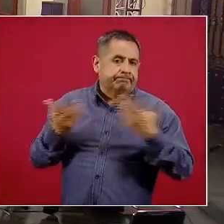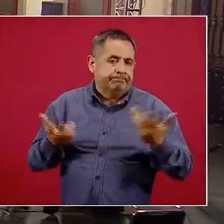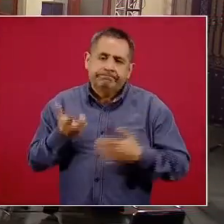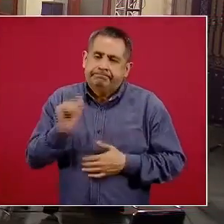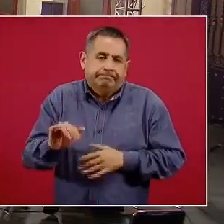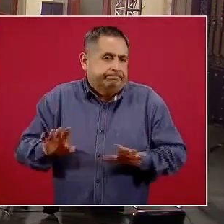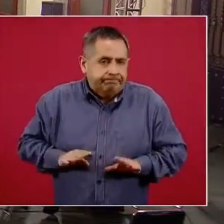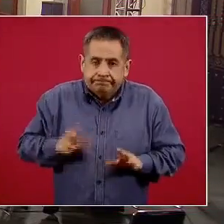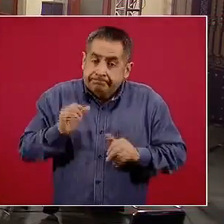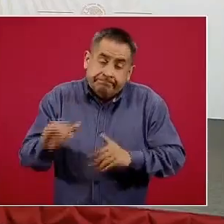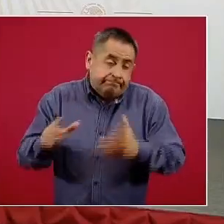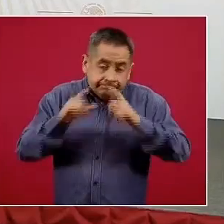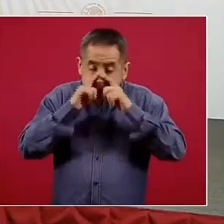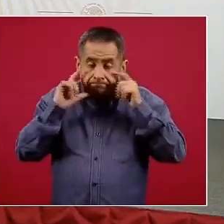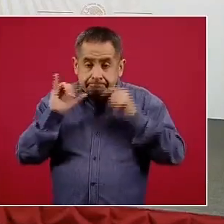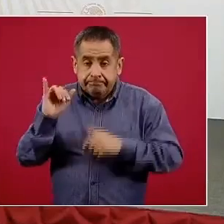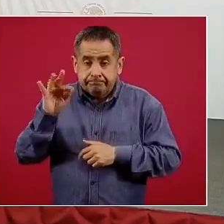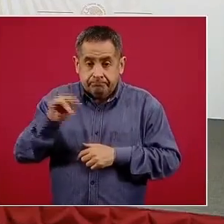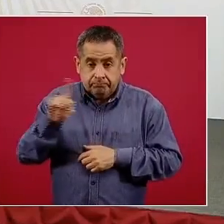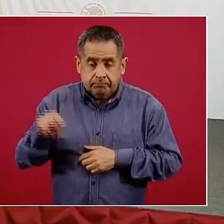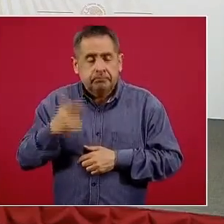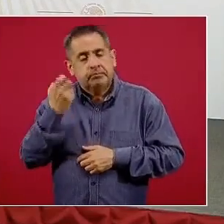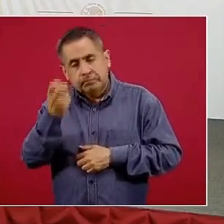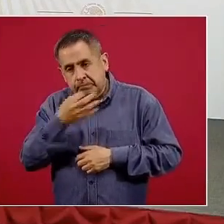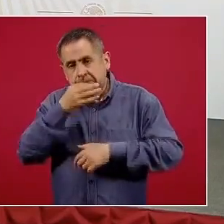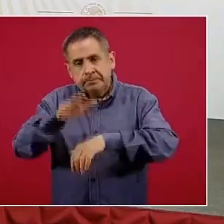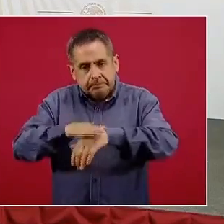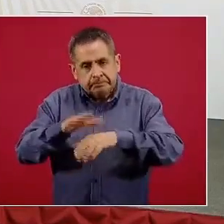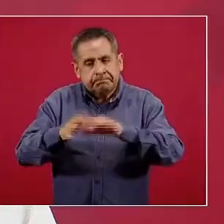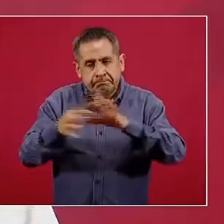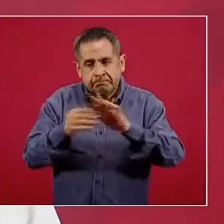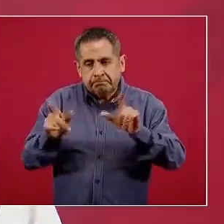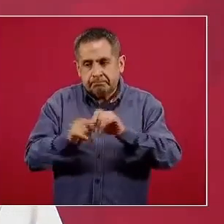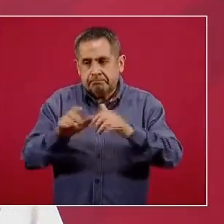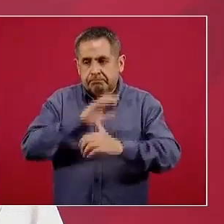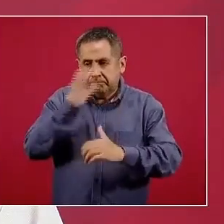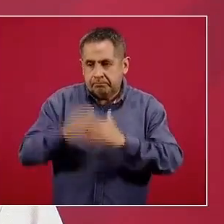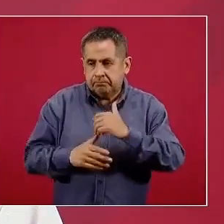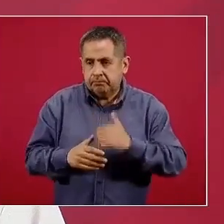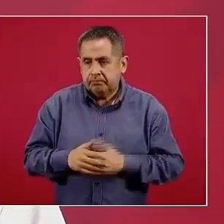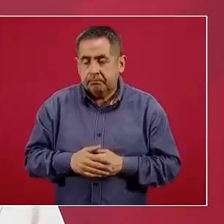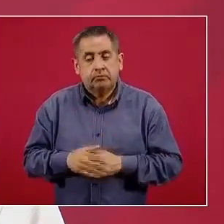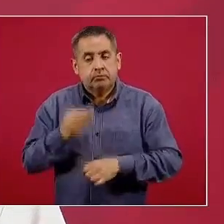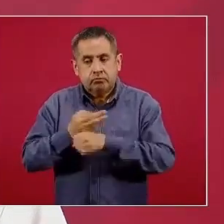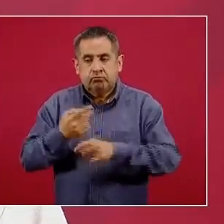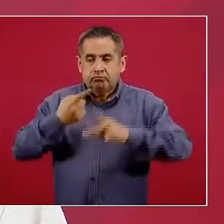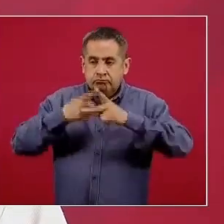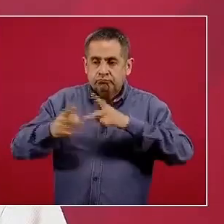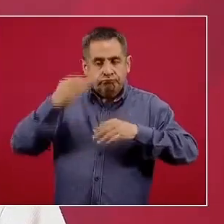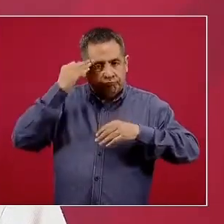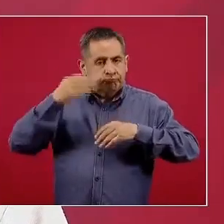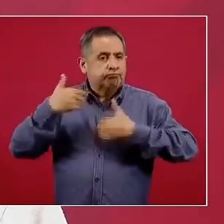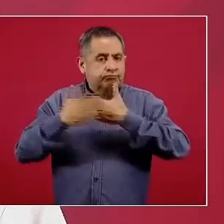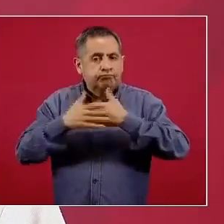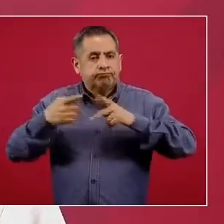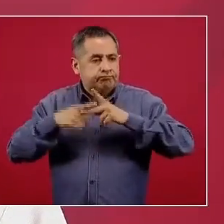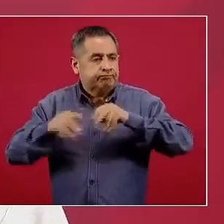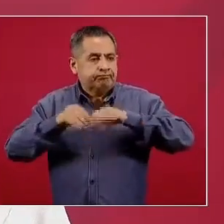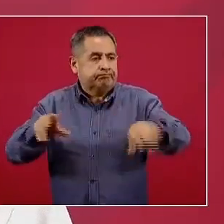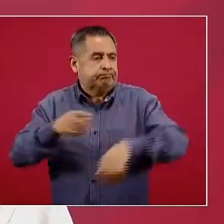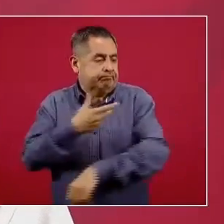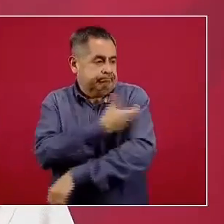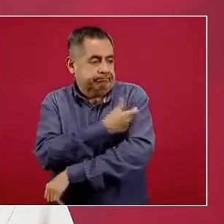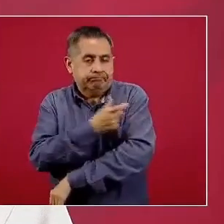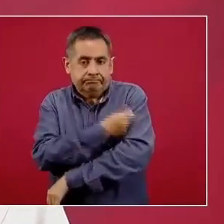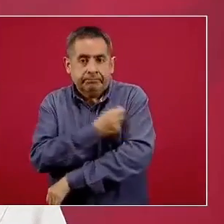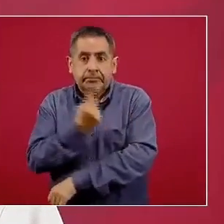influenza. Entonces concluimos diciendo, vamos a iniciar la temporada de vacunación contra la influenza el